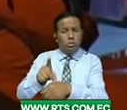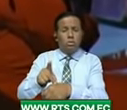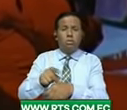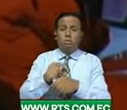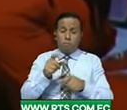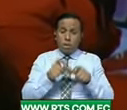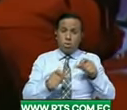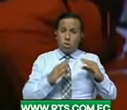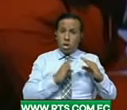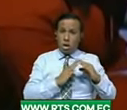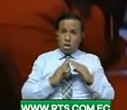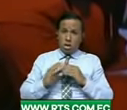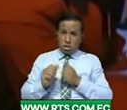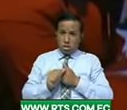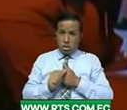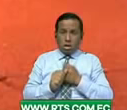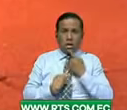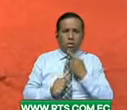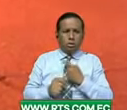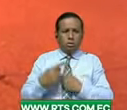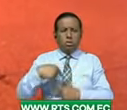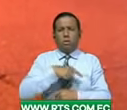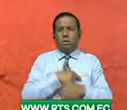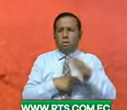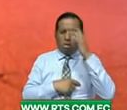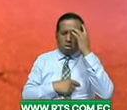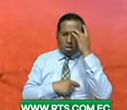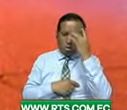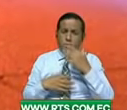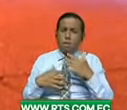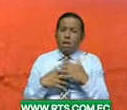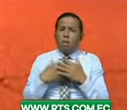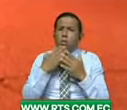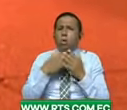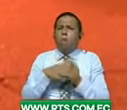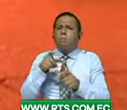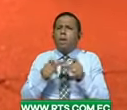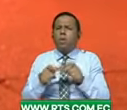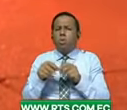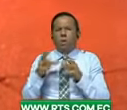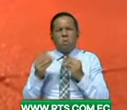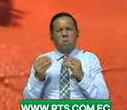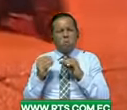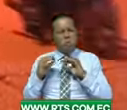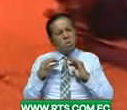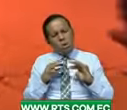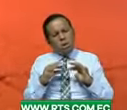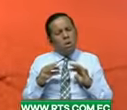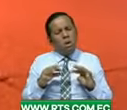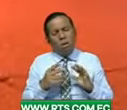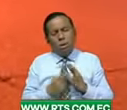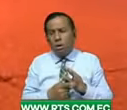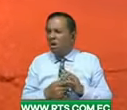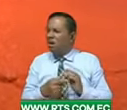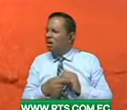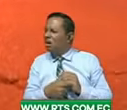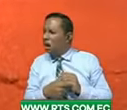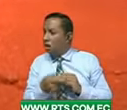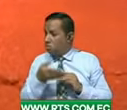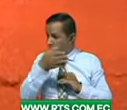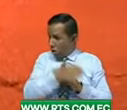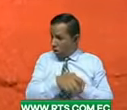del lugar dicen estar atemorizados. Que estaban las personas alborotadas. Que decían que habían matado a alguien, nada